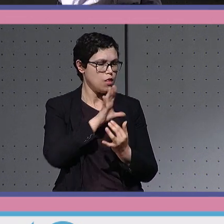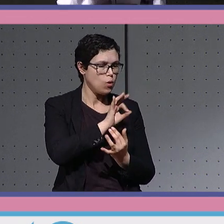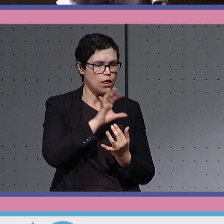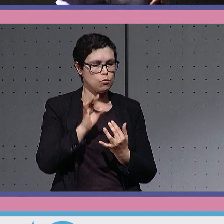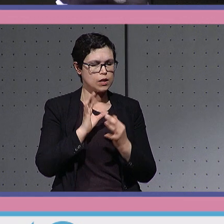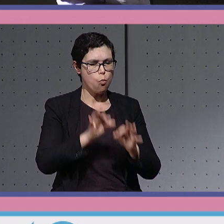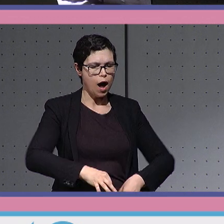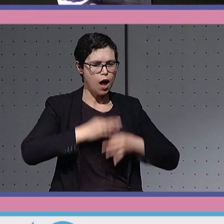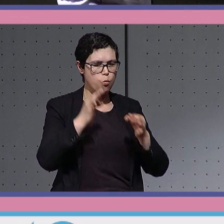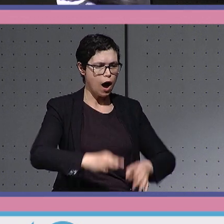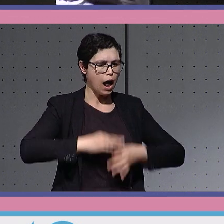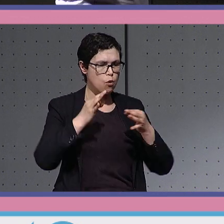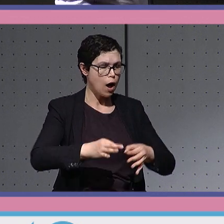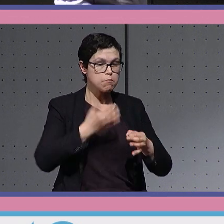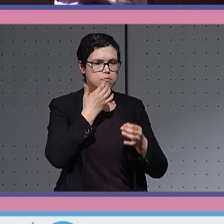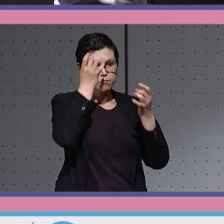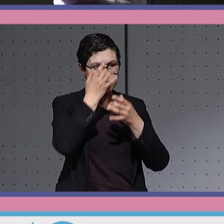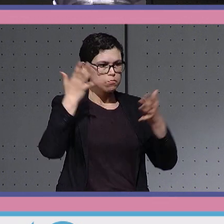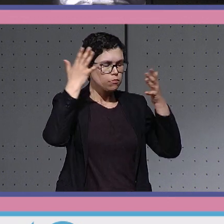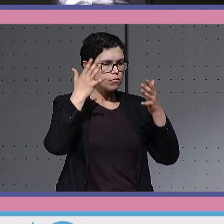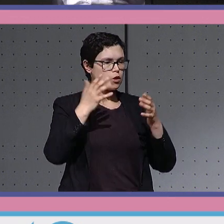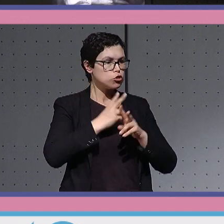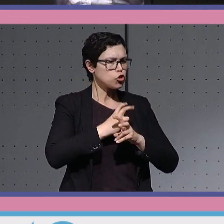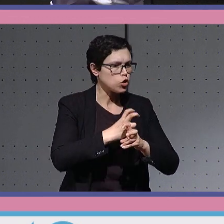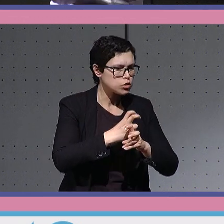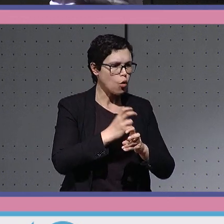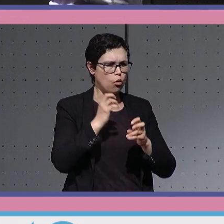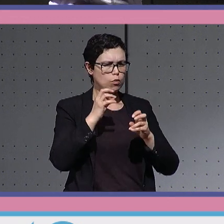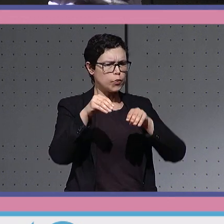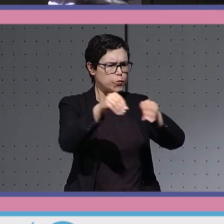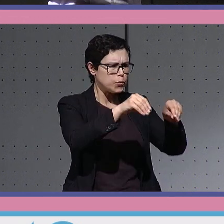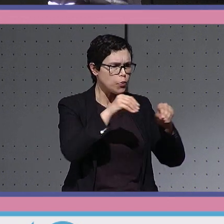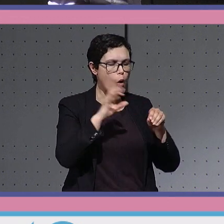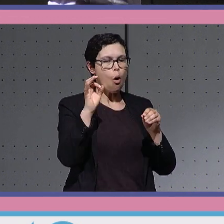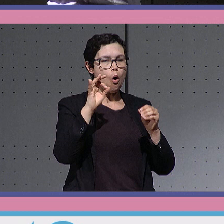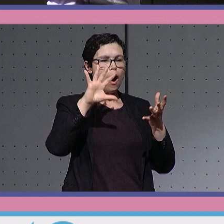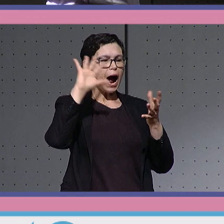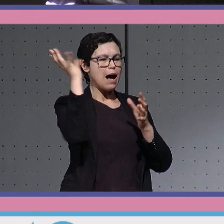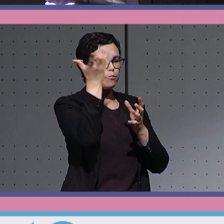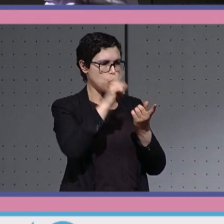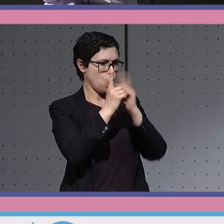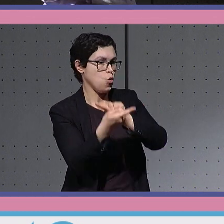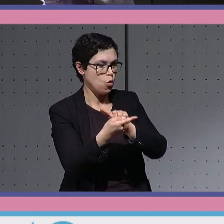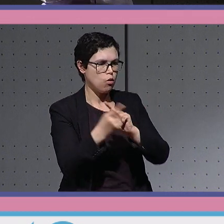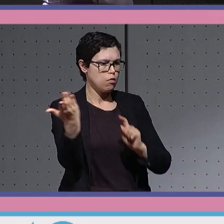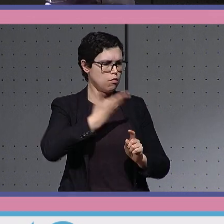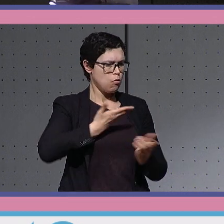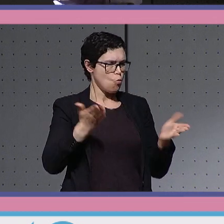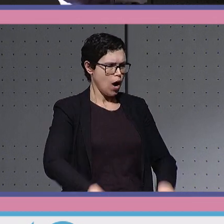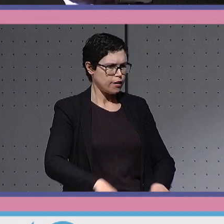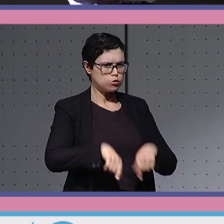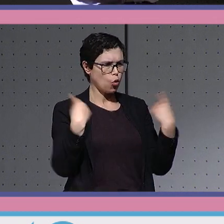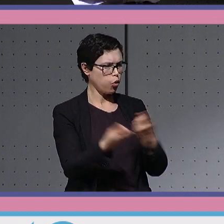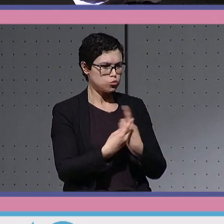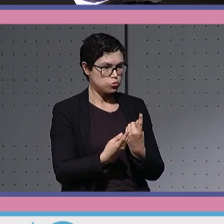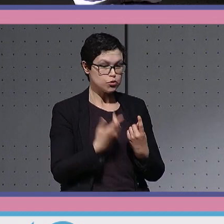variación, viene un cambio climático, viene un tóxico y se mueren todos. Necesitamos ser distintos para poder sobrevivir. Y esto